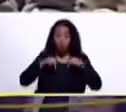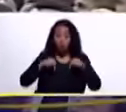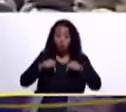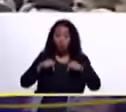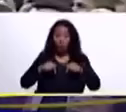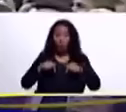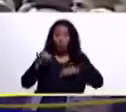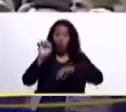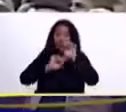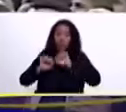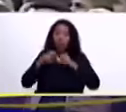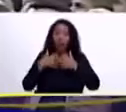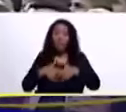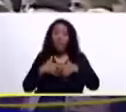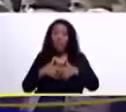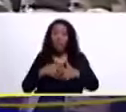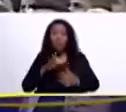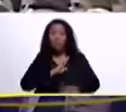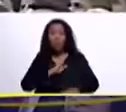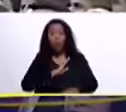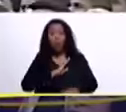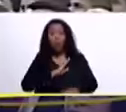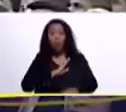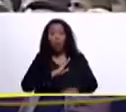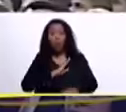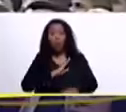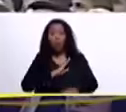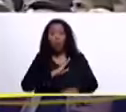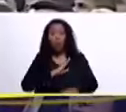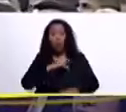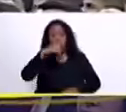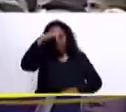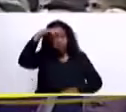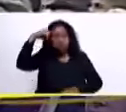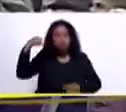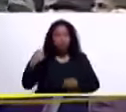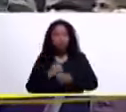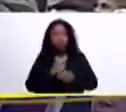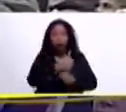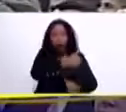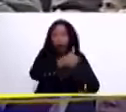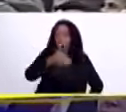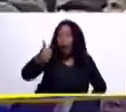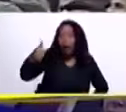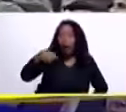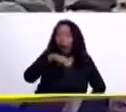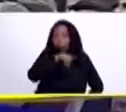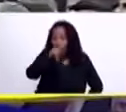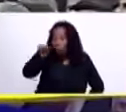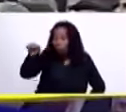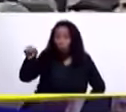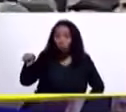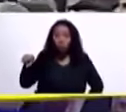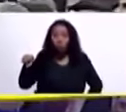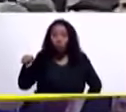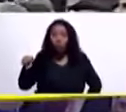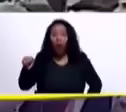nuestras empresas y a nuestra propiedad del fruto del trabajo, los activos que hemos